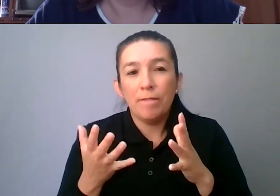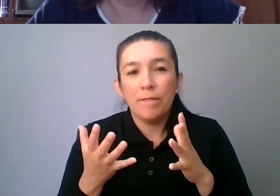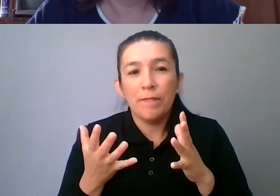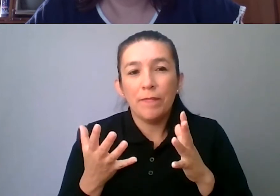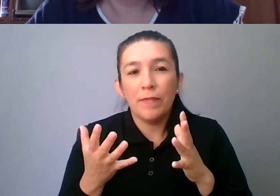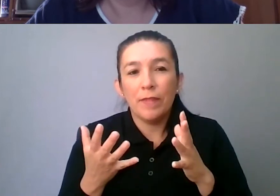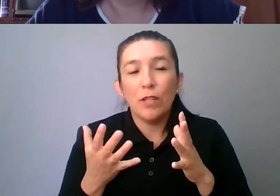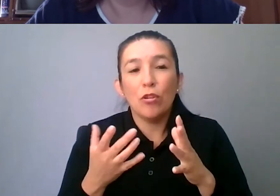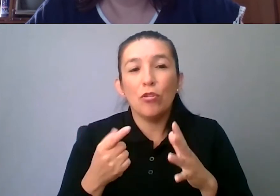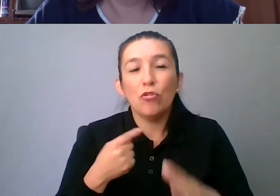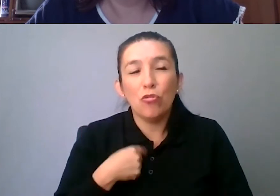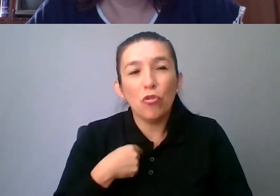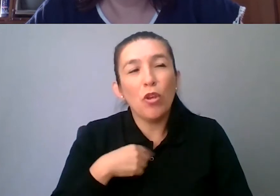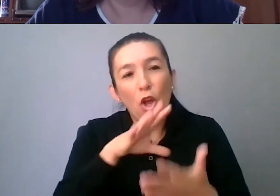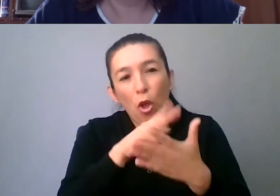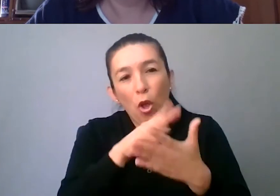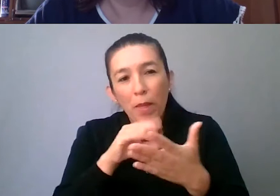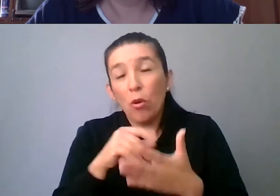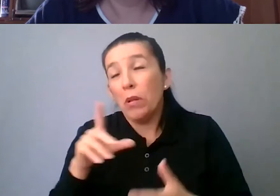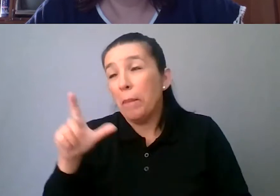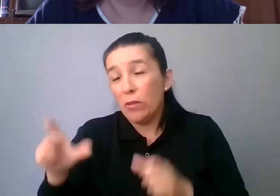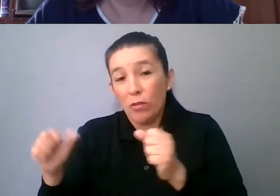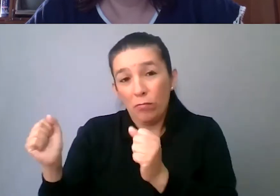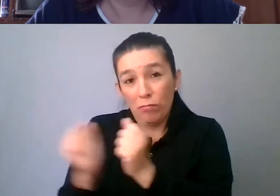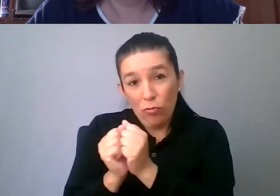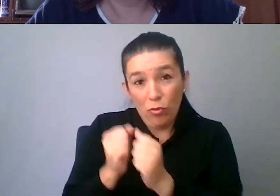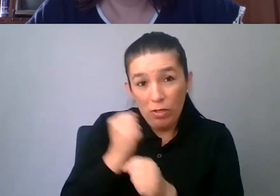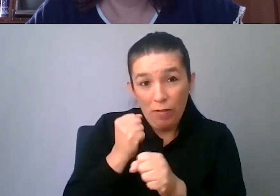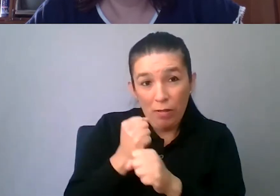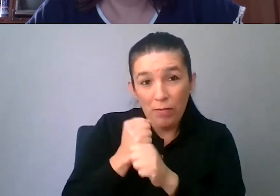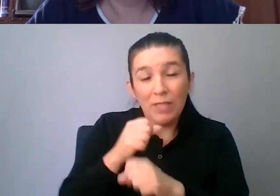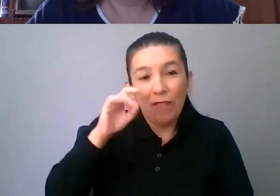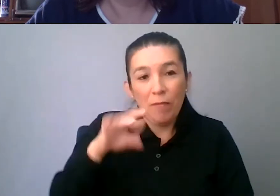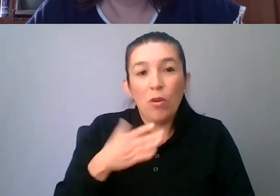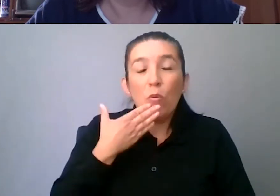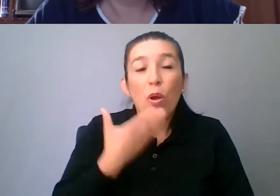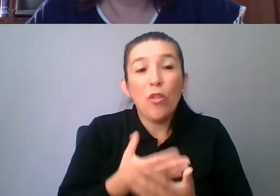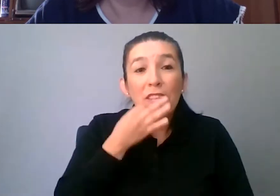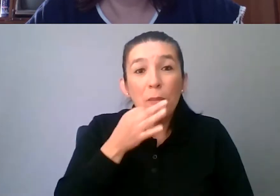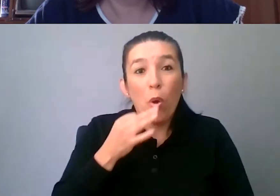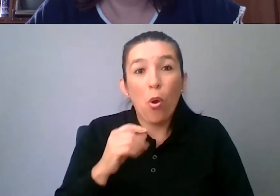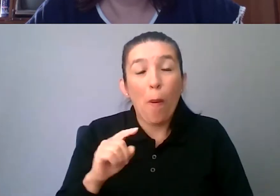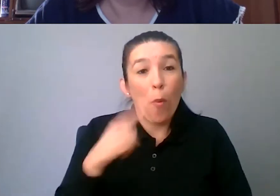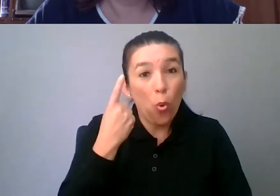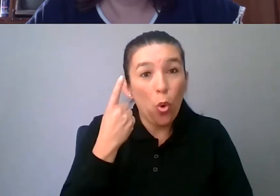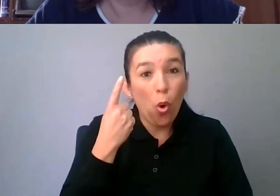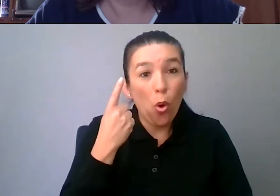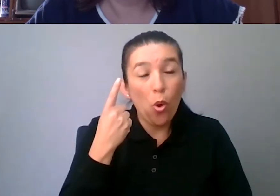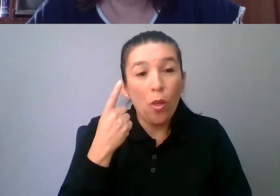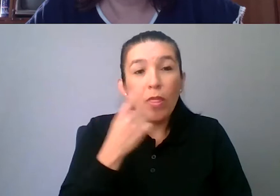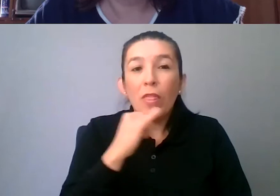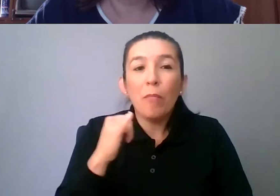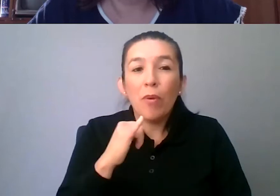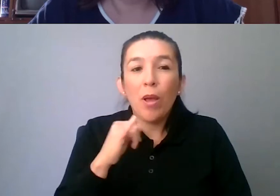Que yo he ido copiando, y la gente que trabaja conmigo, ya sabemos. O sea, cuando uno dice posición 1 es esta, cuando uno dice apertura de